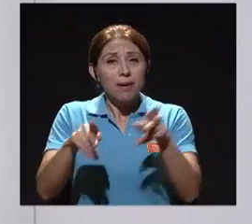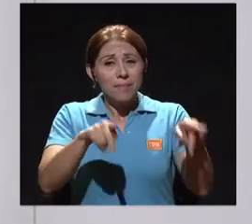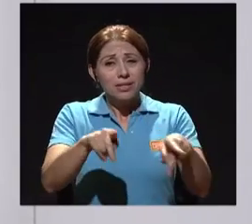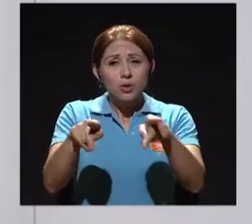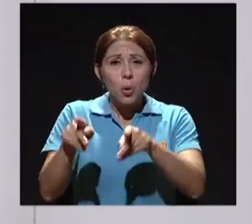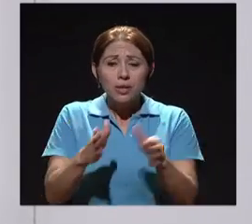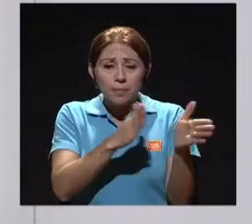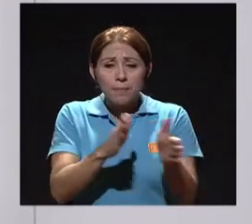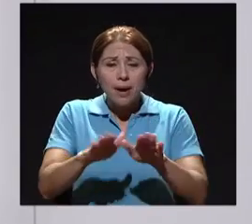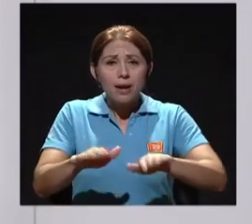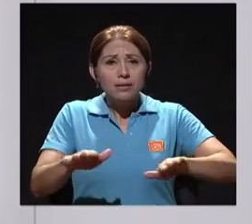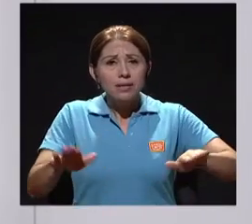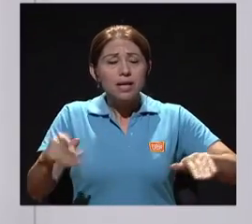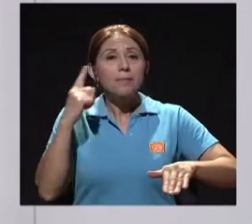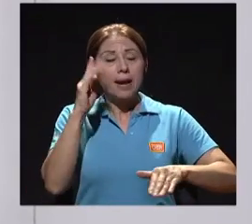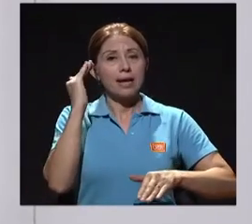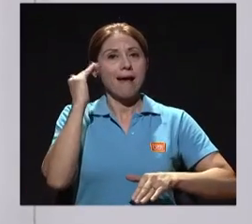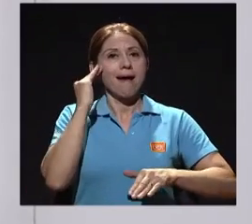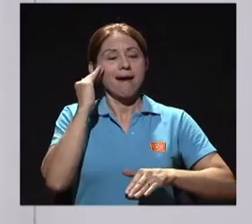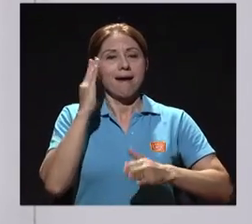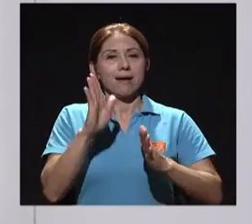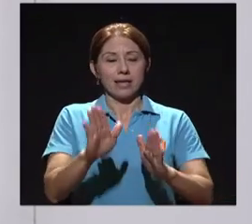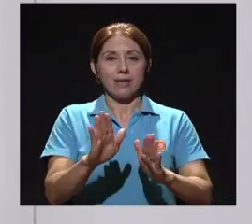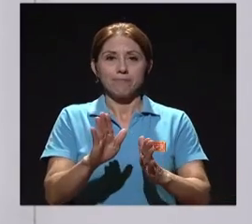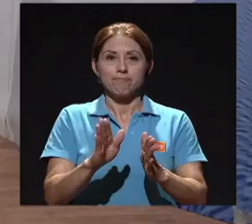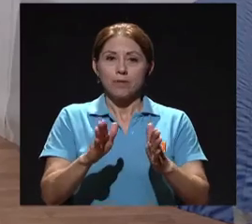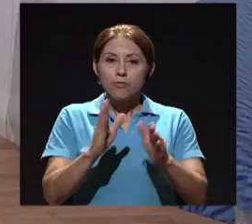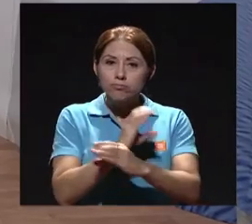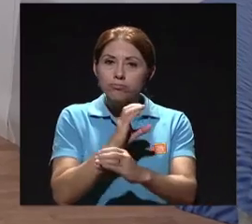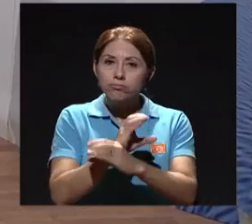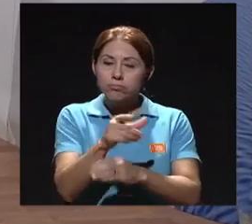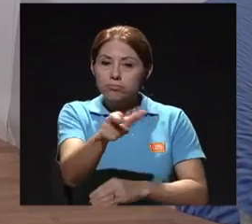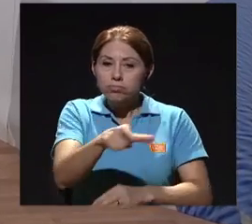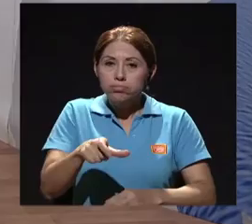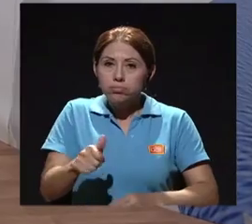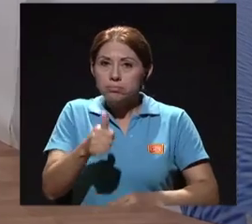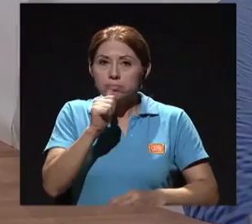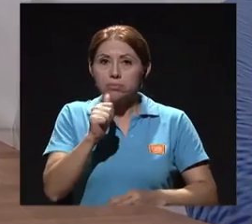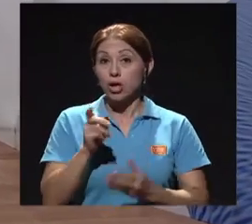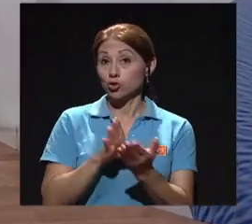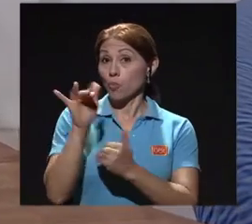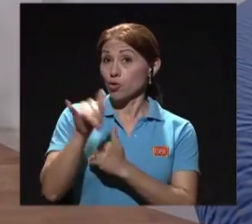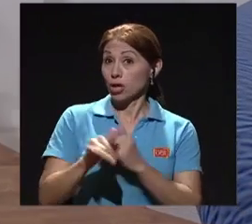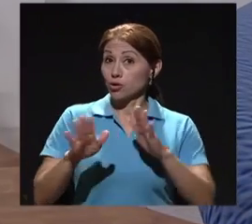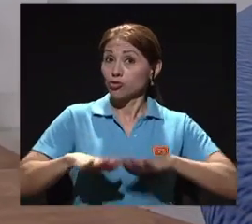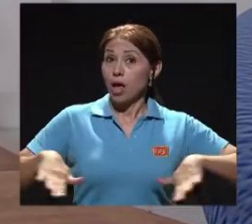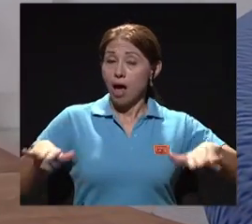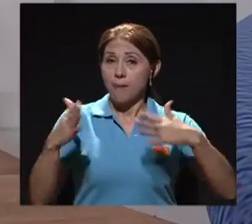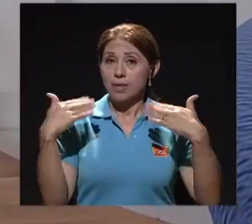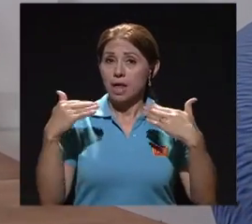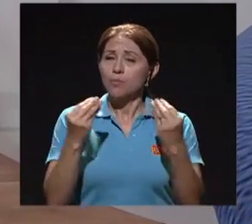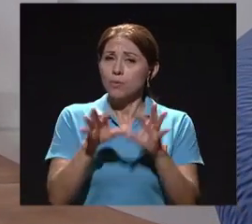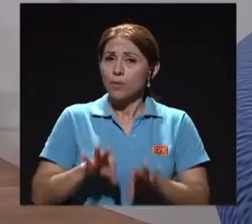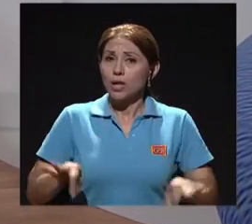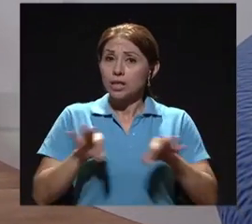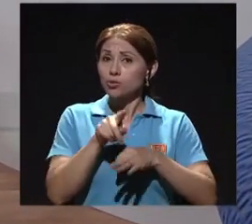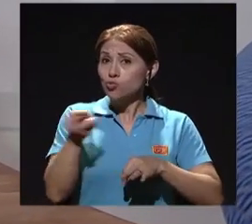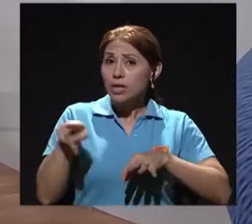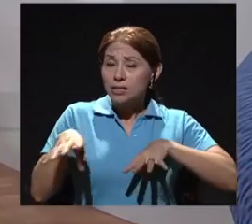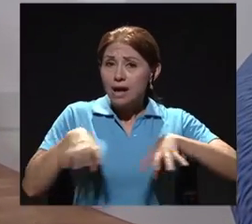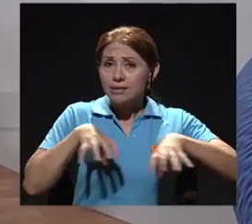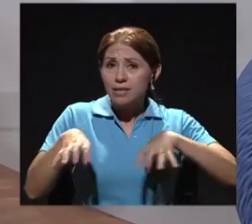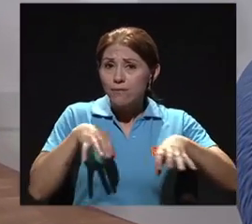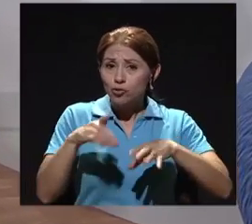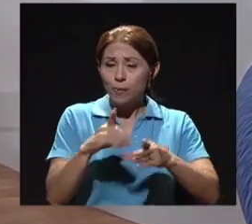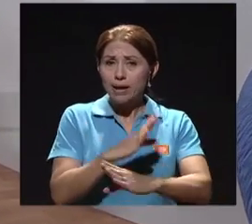reforestación de cuido y manejo del recurso hídrico con proyectos de educación ambiental que son extremadamente importantes ustedes han estado muy activos en la